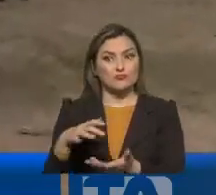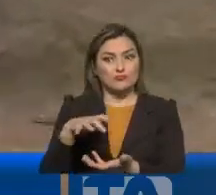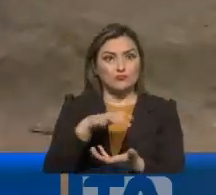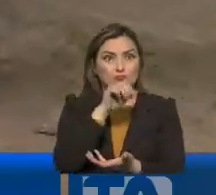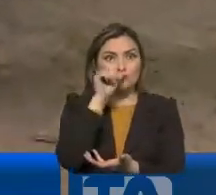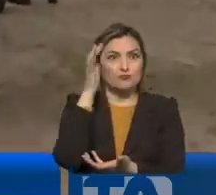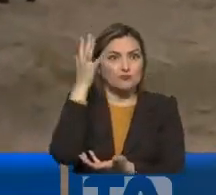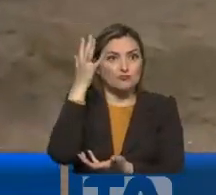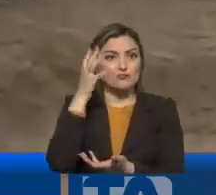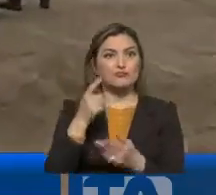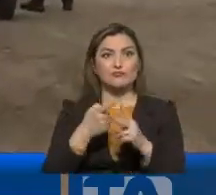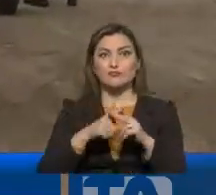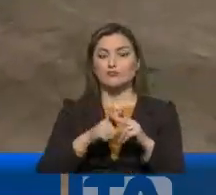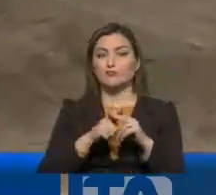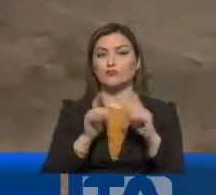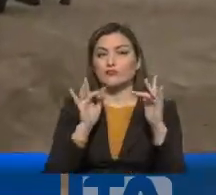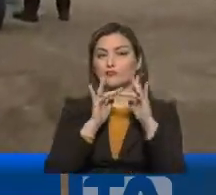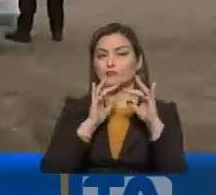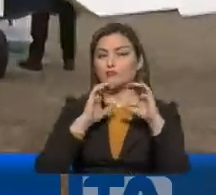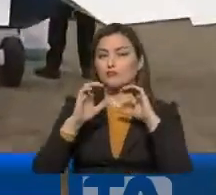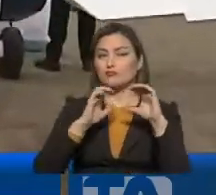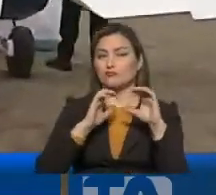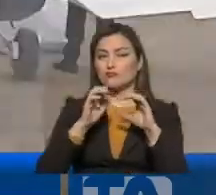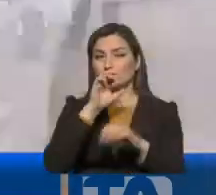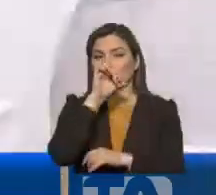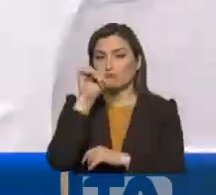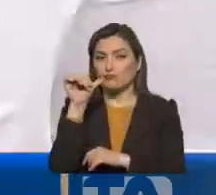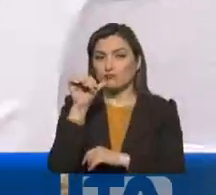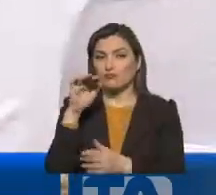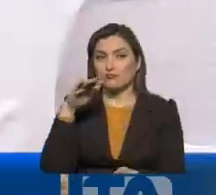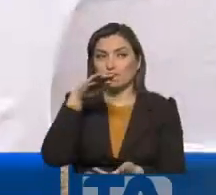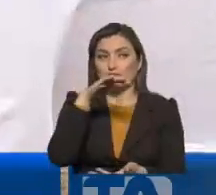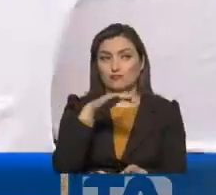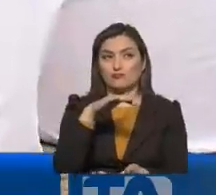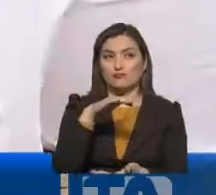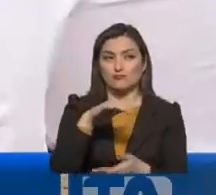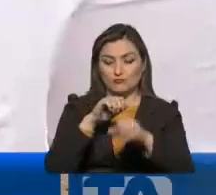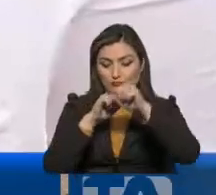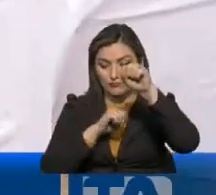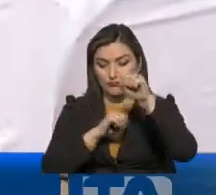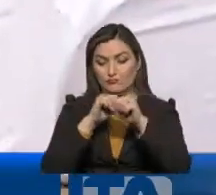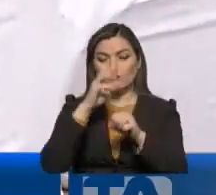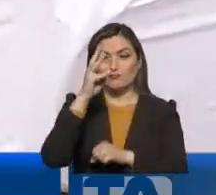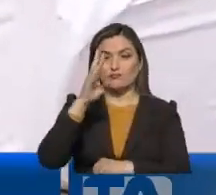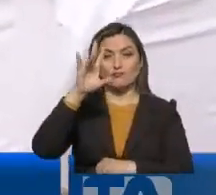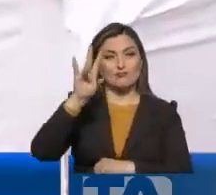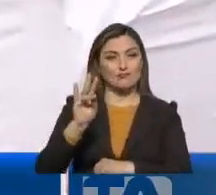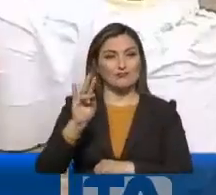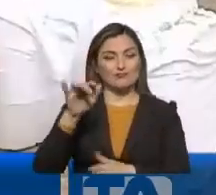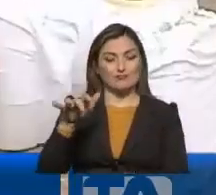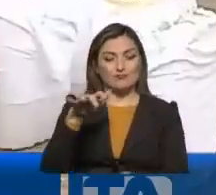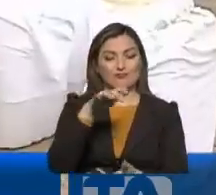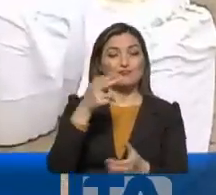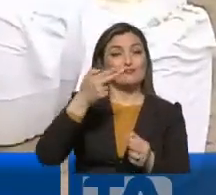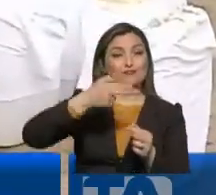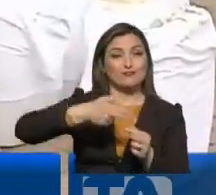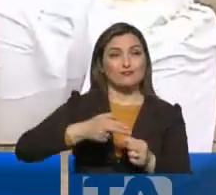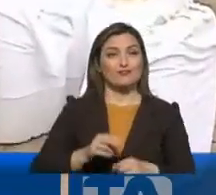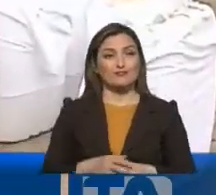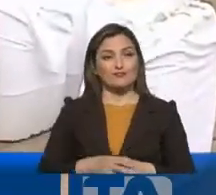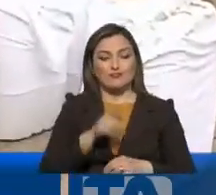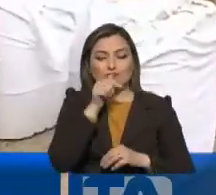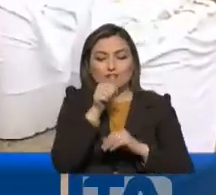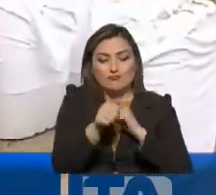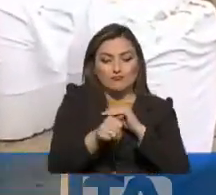pese a que inicialmente se comunicó que transportaban droga líquida cerca del lugar sólo se encontraron 67 canecas de combustible que estaban